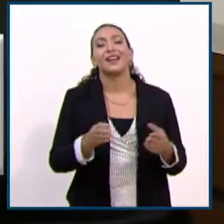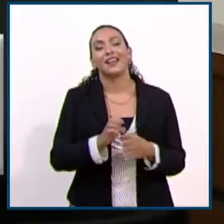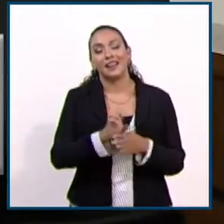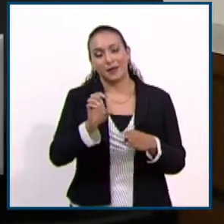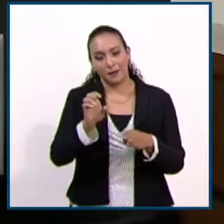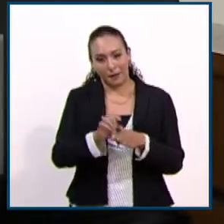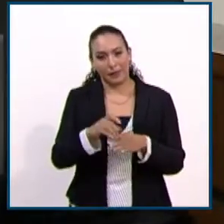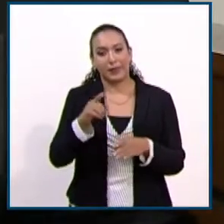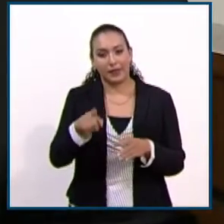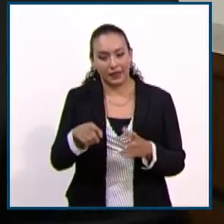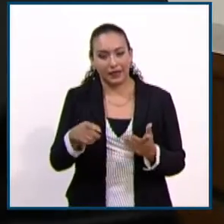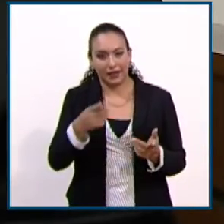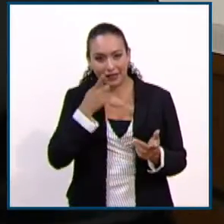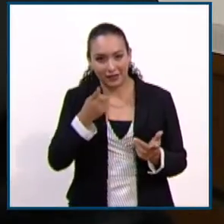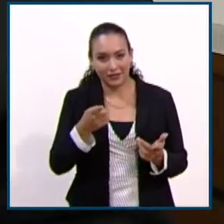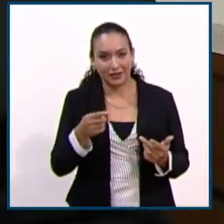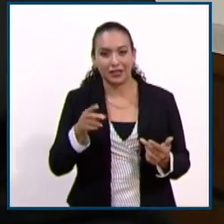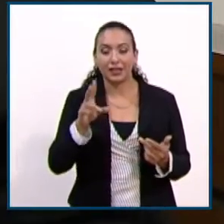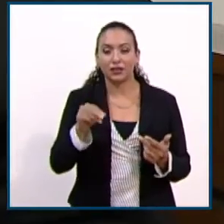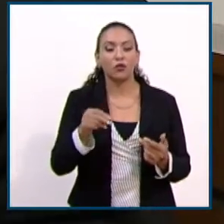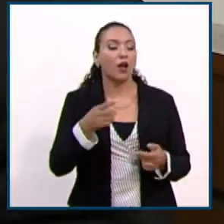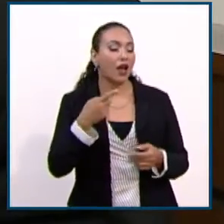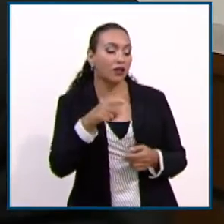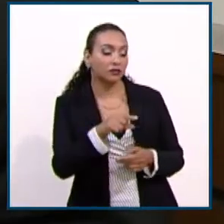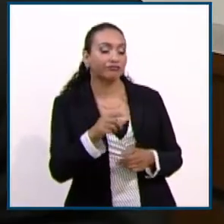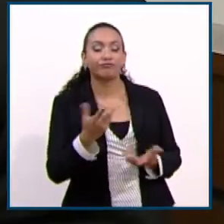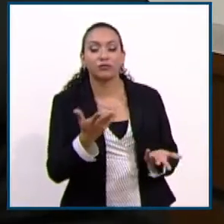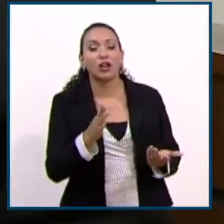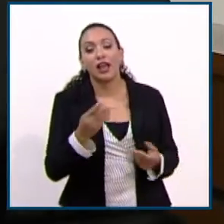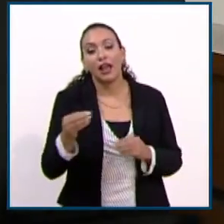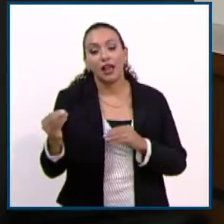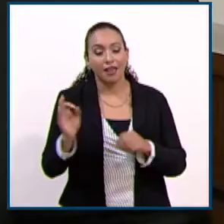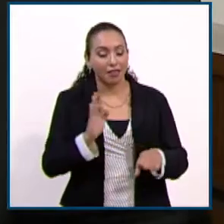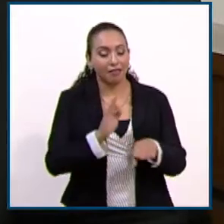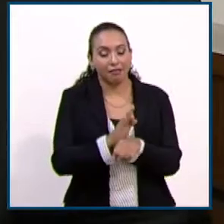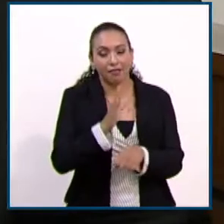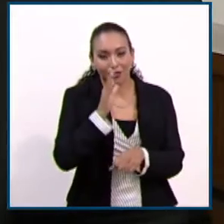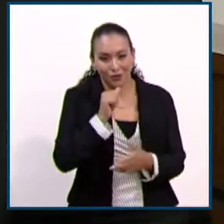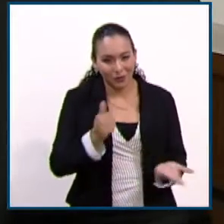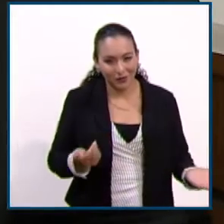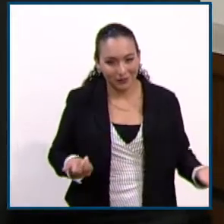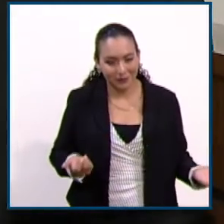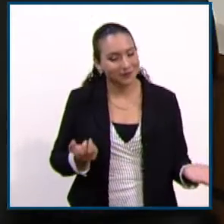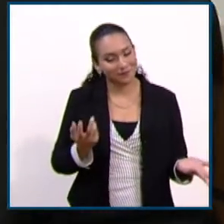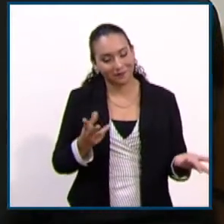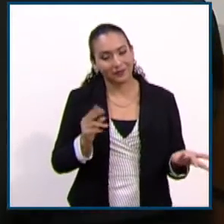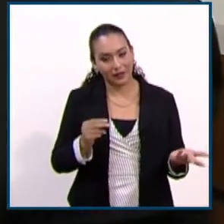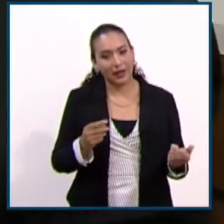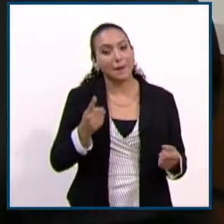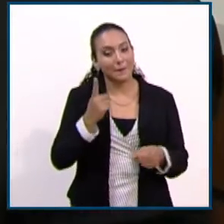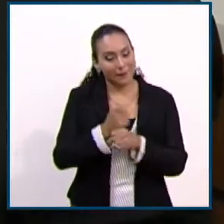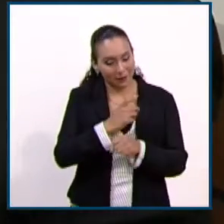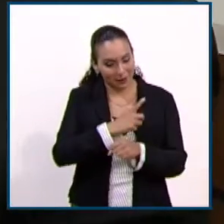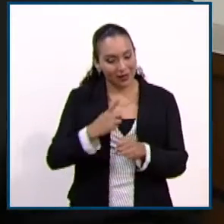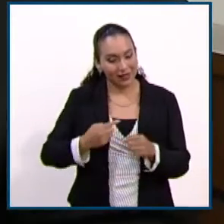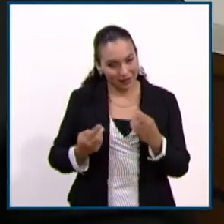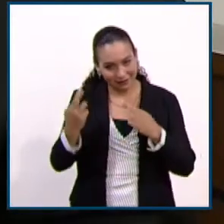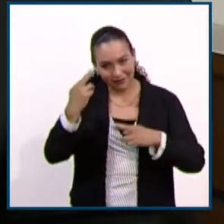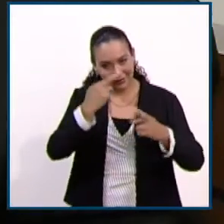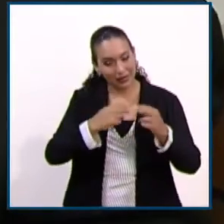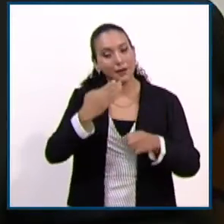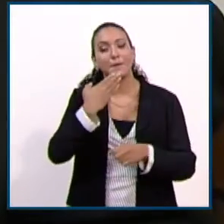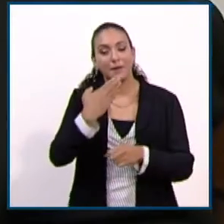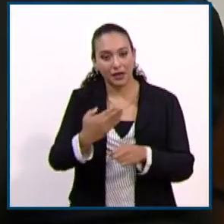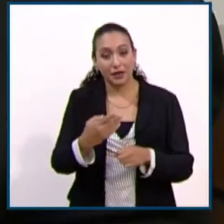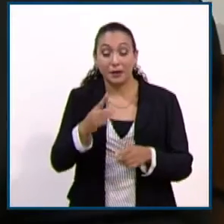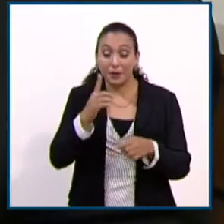van a presumir que vas a negar el amparo, por ejemplo, ¿no? Creo que hay una enorme distinción entre eso y